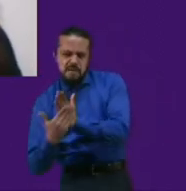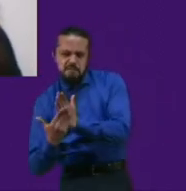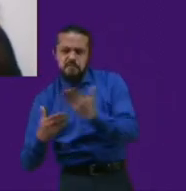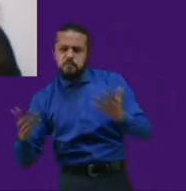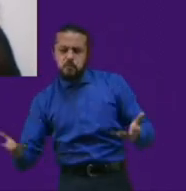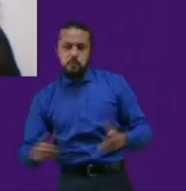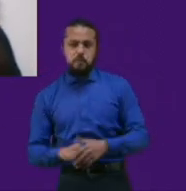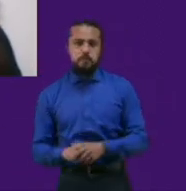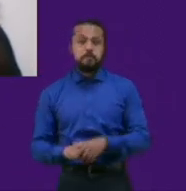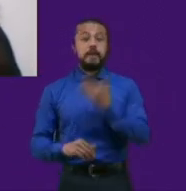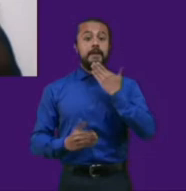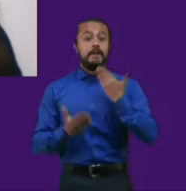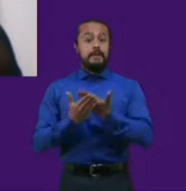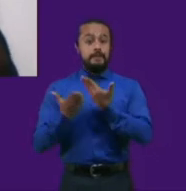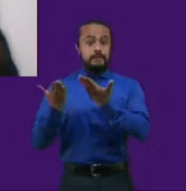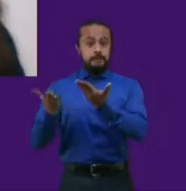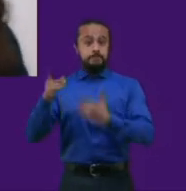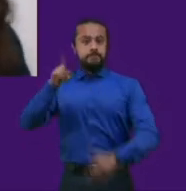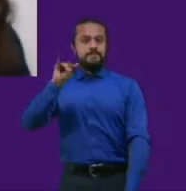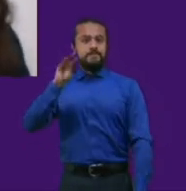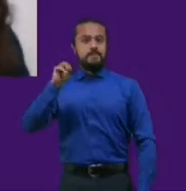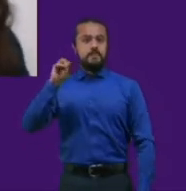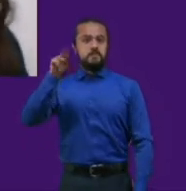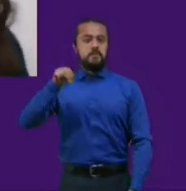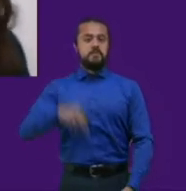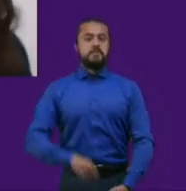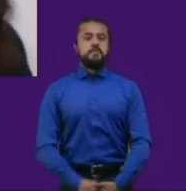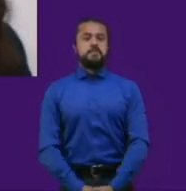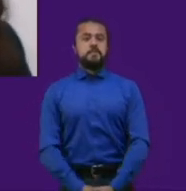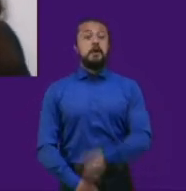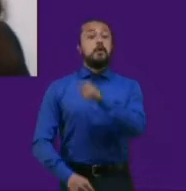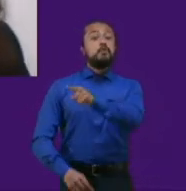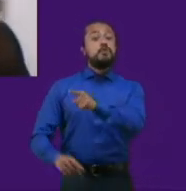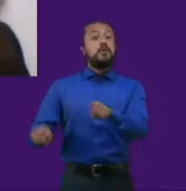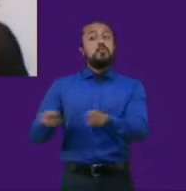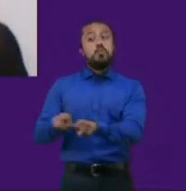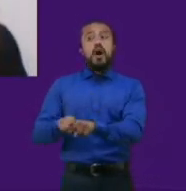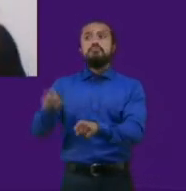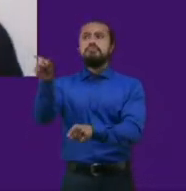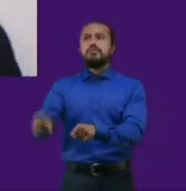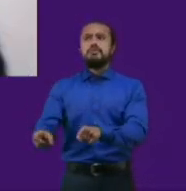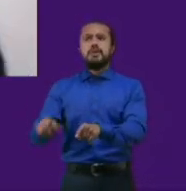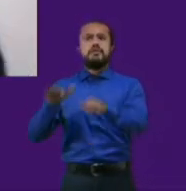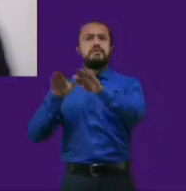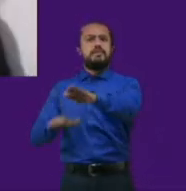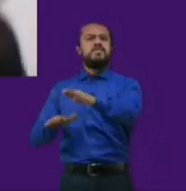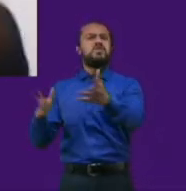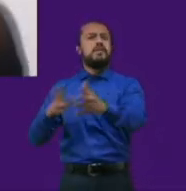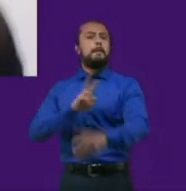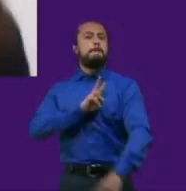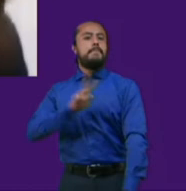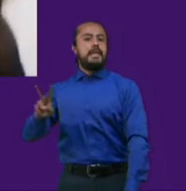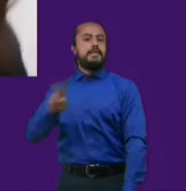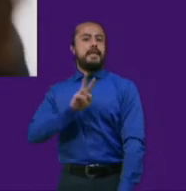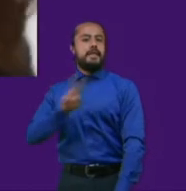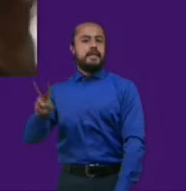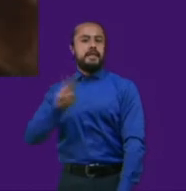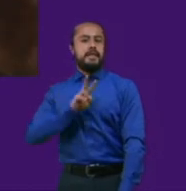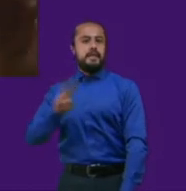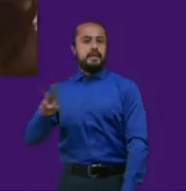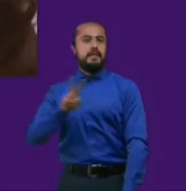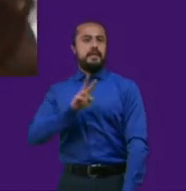Gracias, Simón. Bueno, y tenemos que decir que tú representas al Valle del Cauca, ¿cierto? Sí.